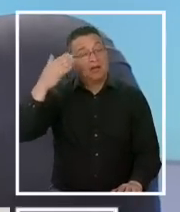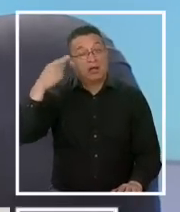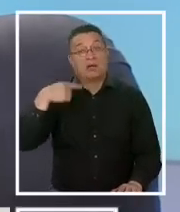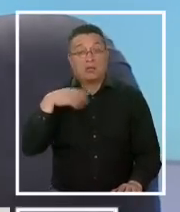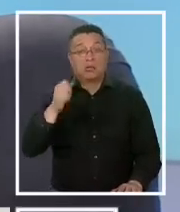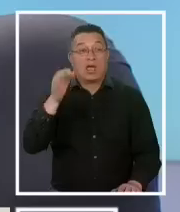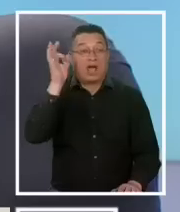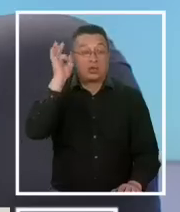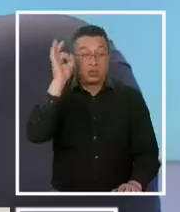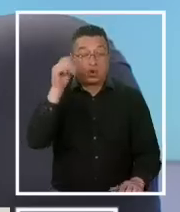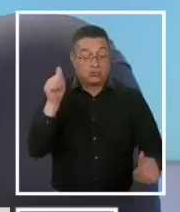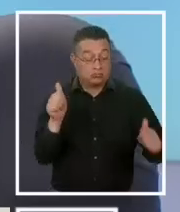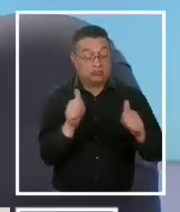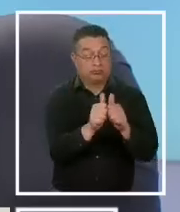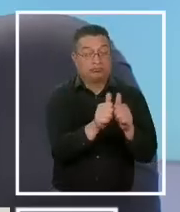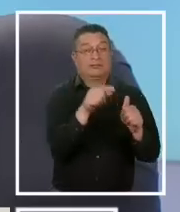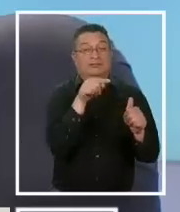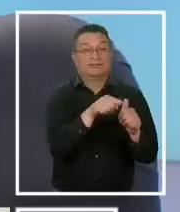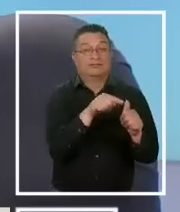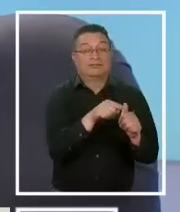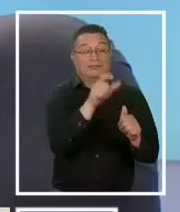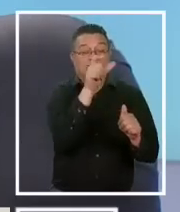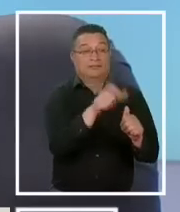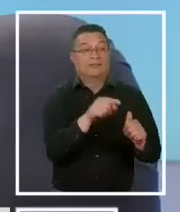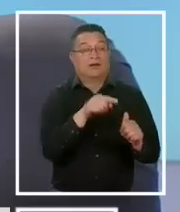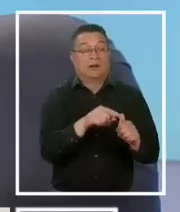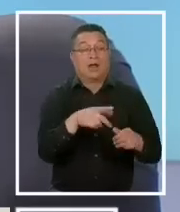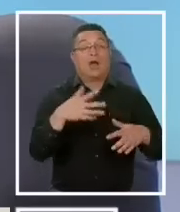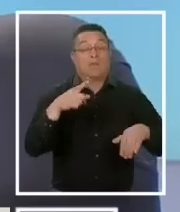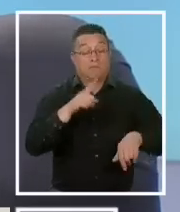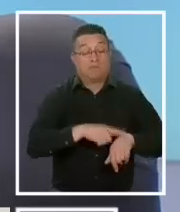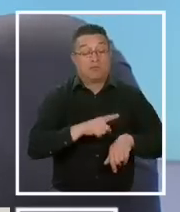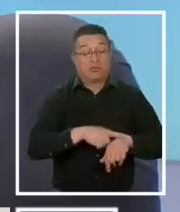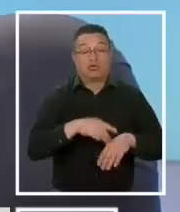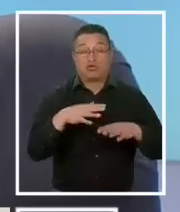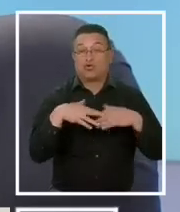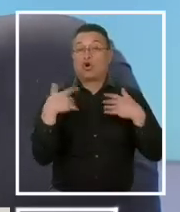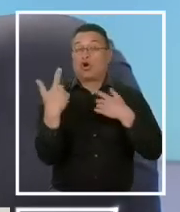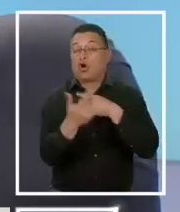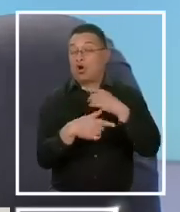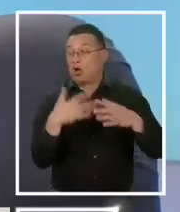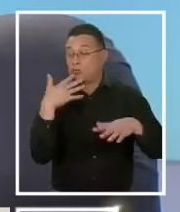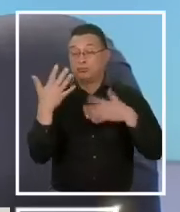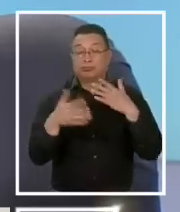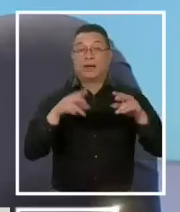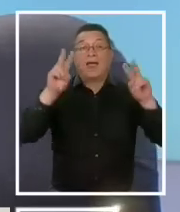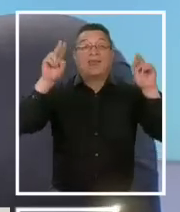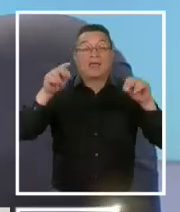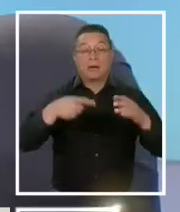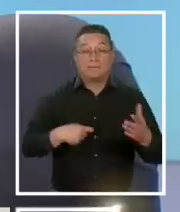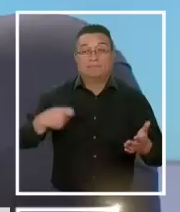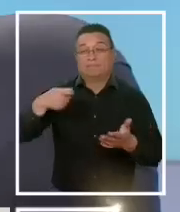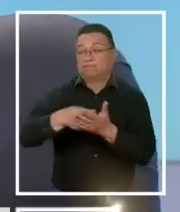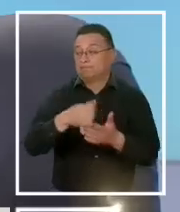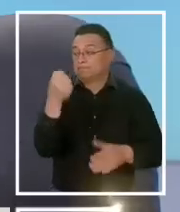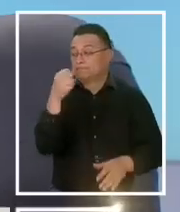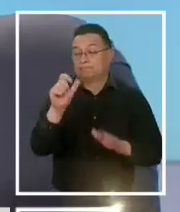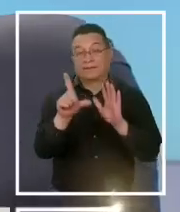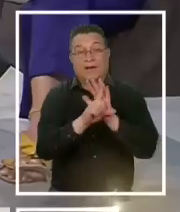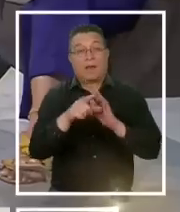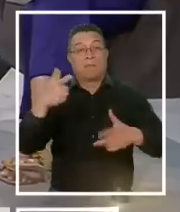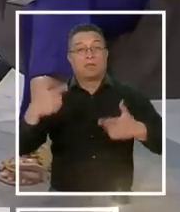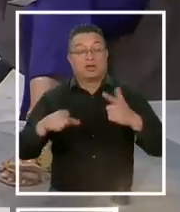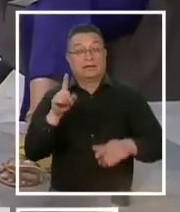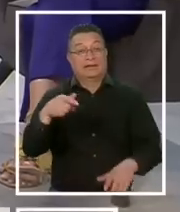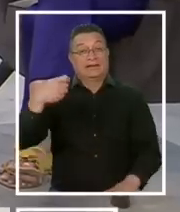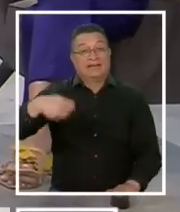reunión además con uno de digamos el momento en que todas las causas de financiamiento ilegal de la política Sí